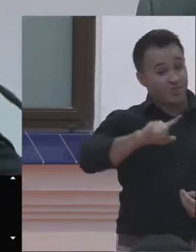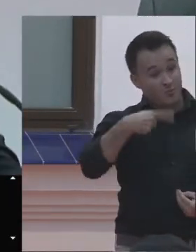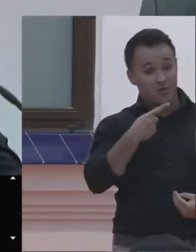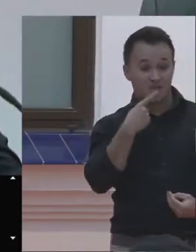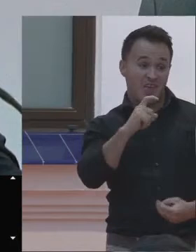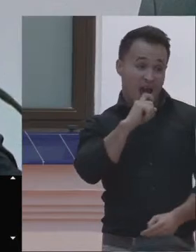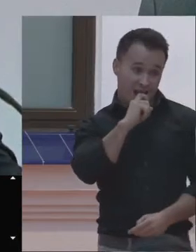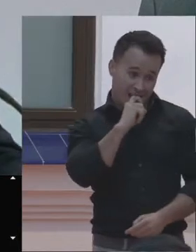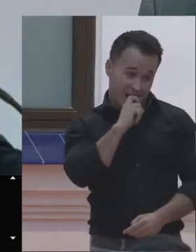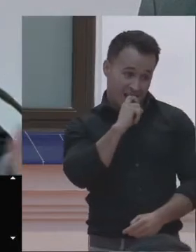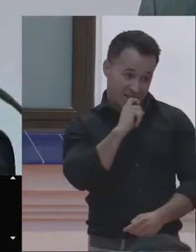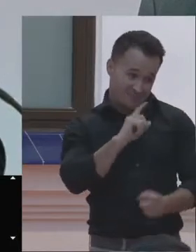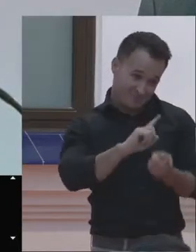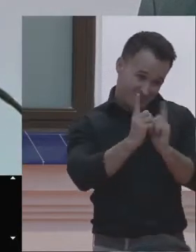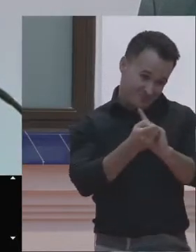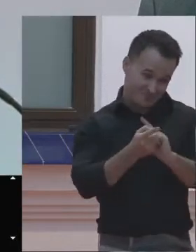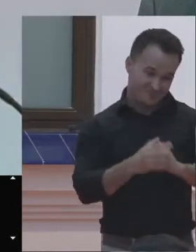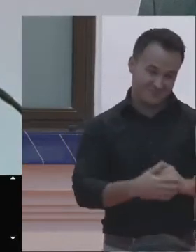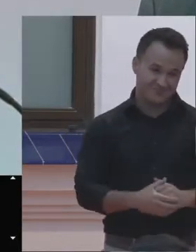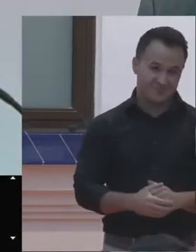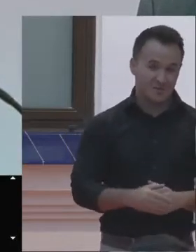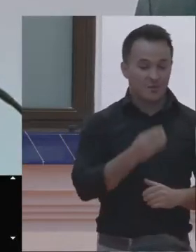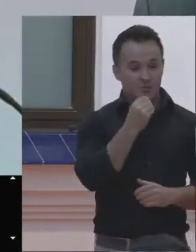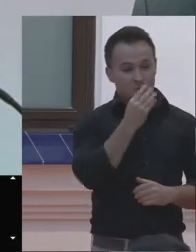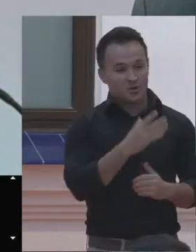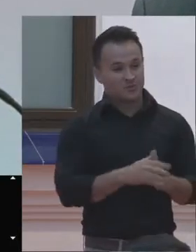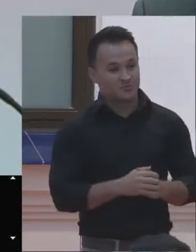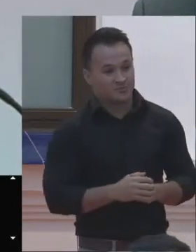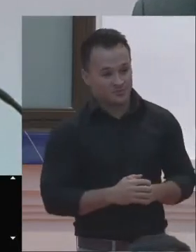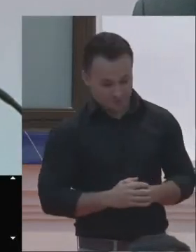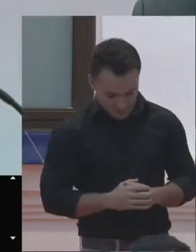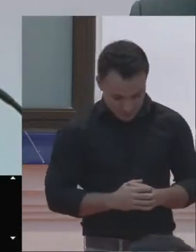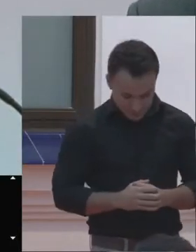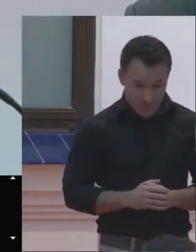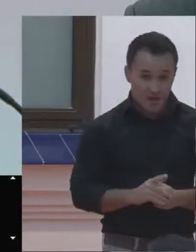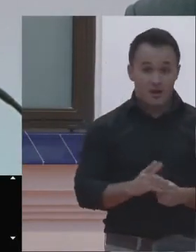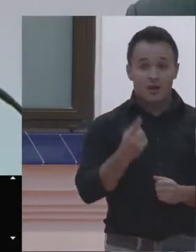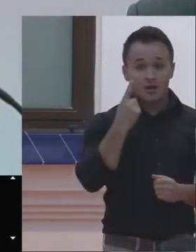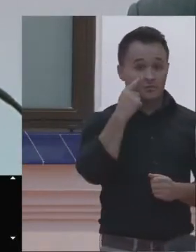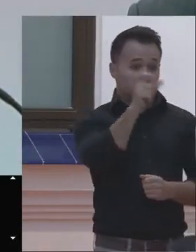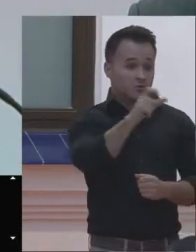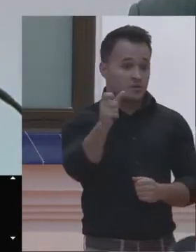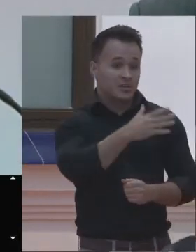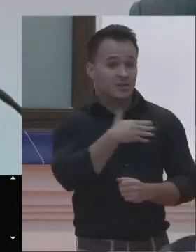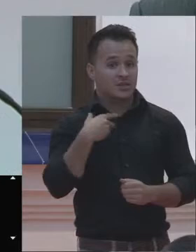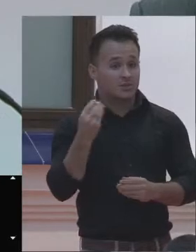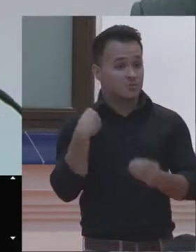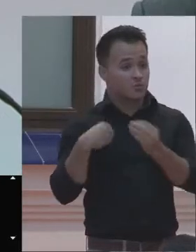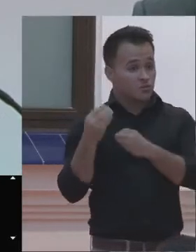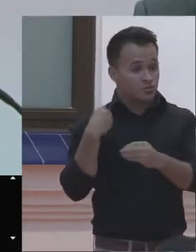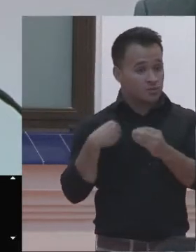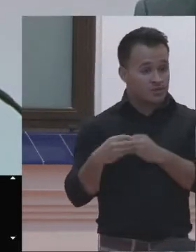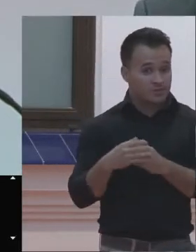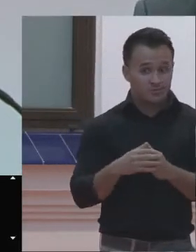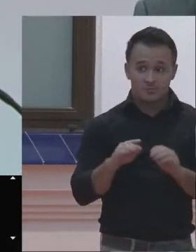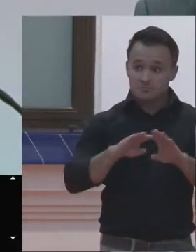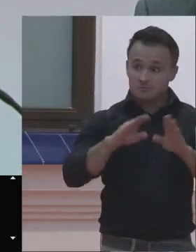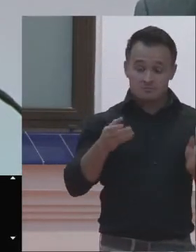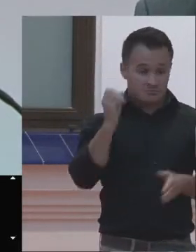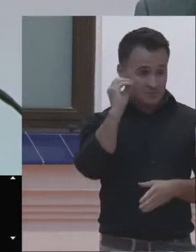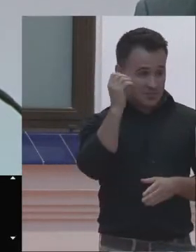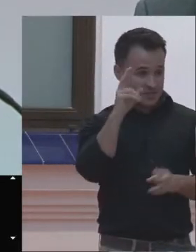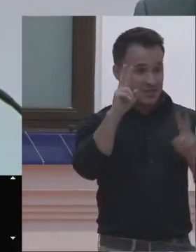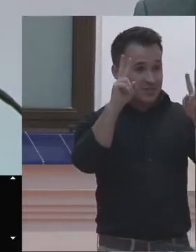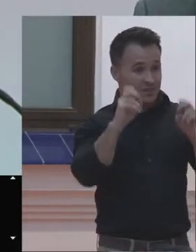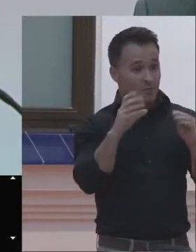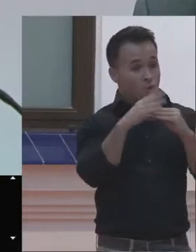decirlo. Bien, vamos, Juan Carlos, a ti te quería hacer la siguiente pregunta. Ha salido en varias mesas el tema